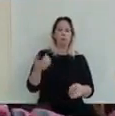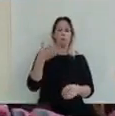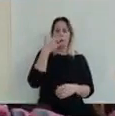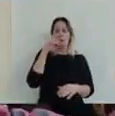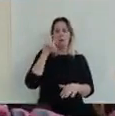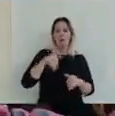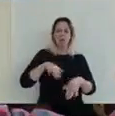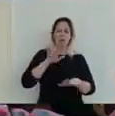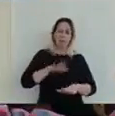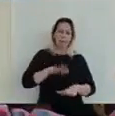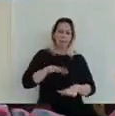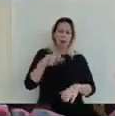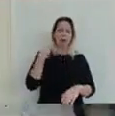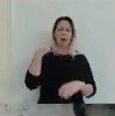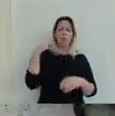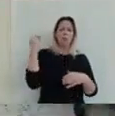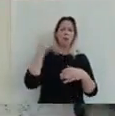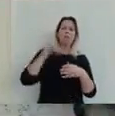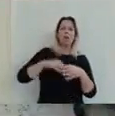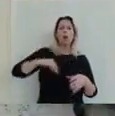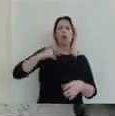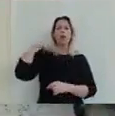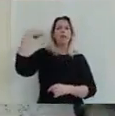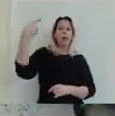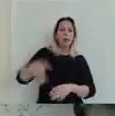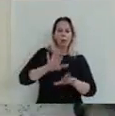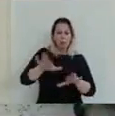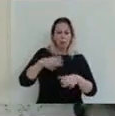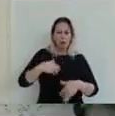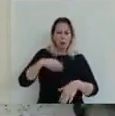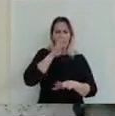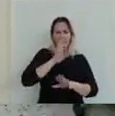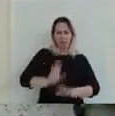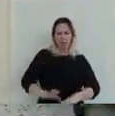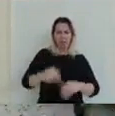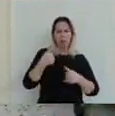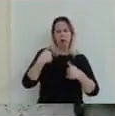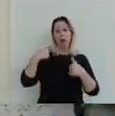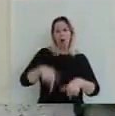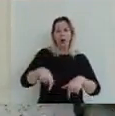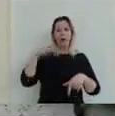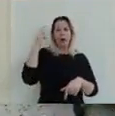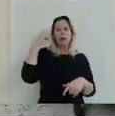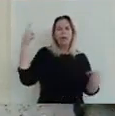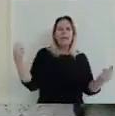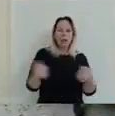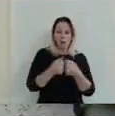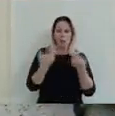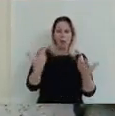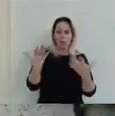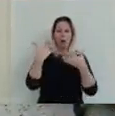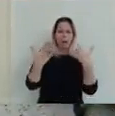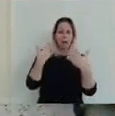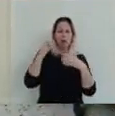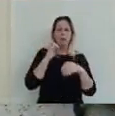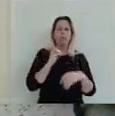fantástico y apuesto a eso porque justamente estoy a favor de la democracia. Pero me parece que no es momento, y menos